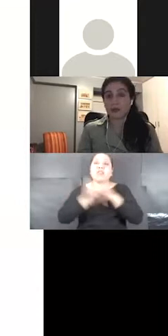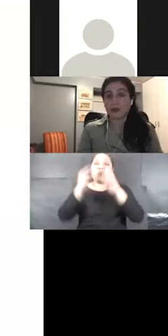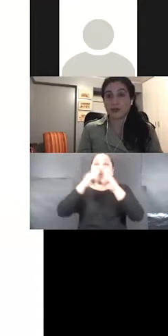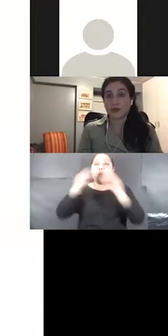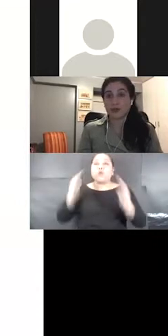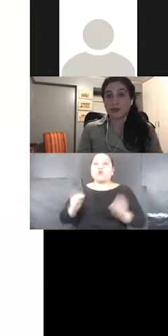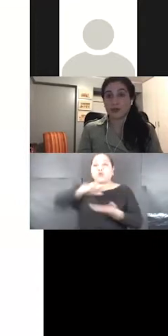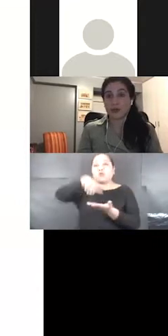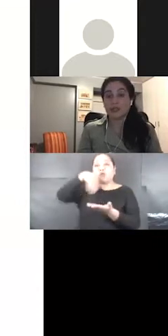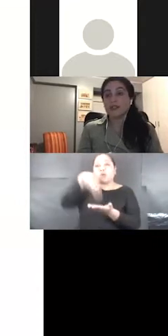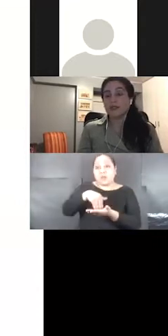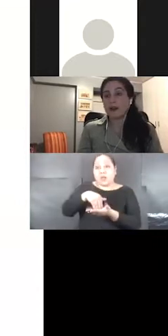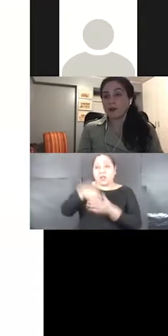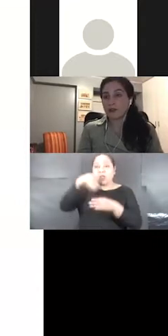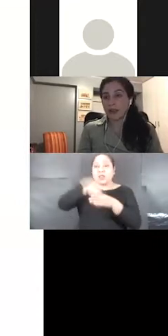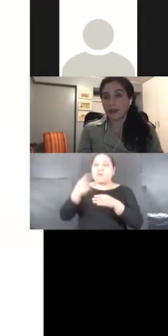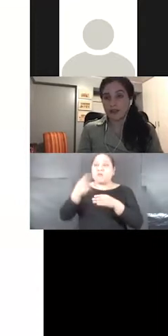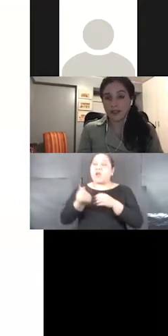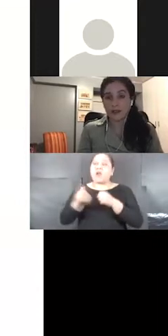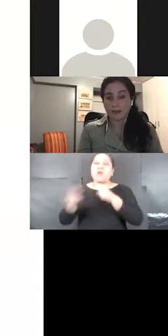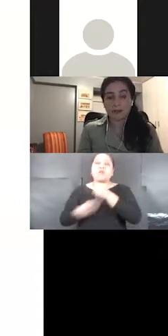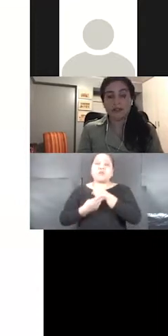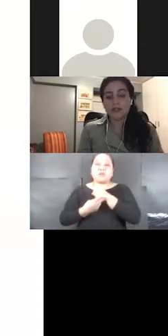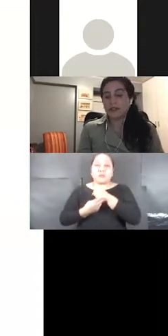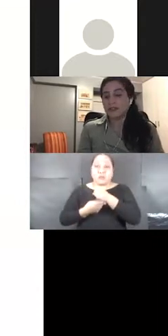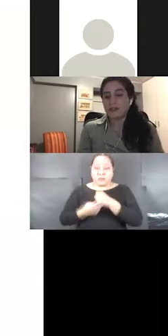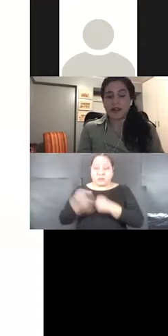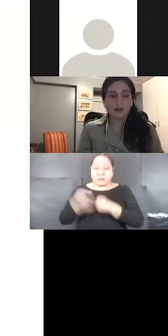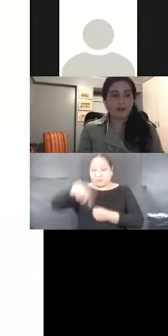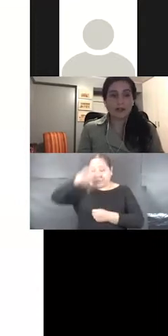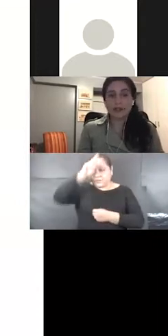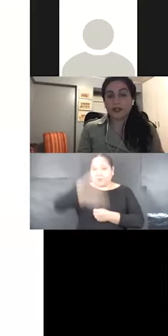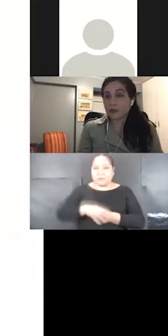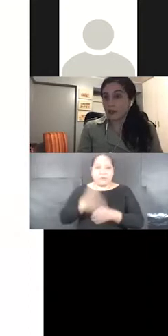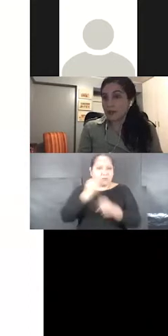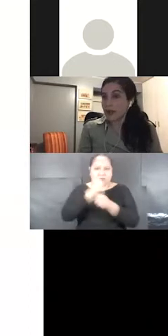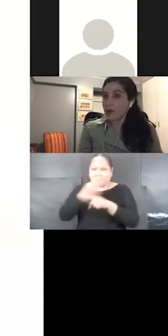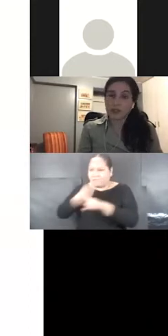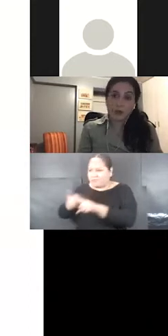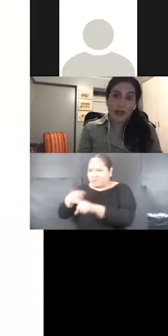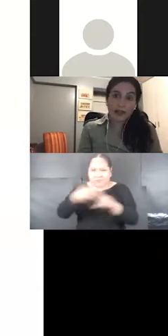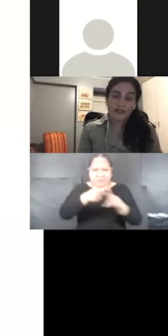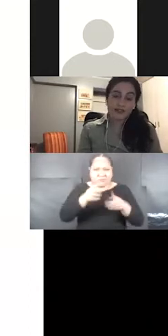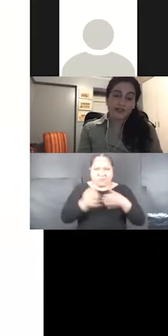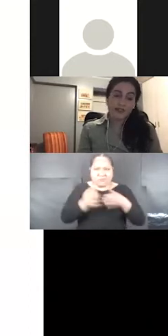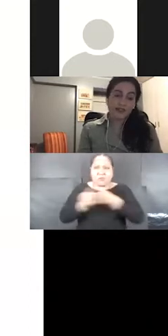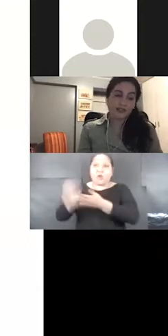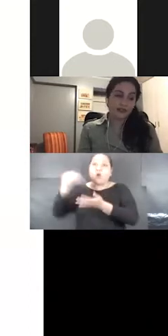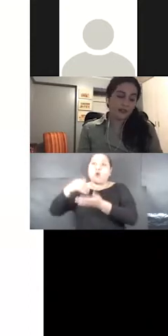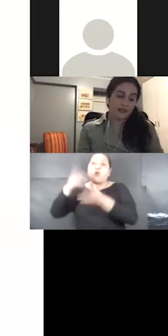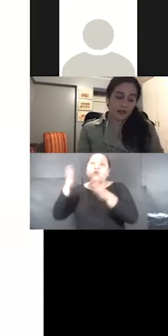el Museo del Banco Central de Reserva del Perú, trabajamos diversos recorridos mediados con escolares,